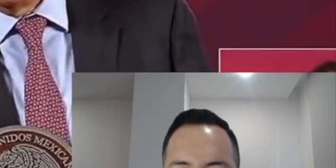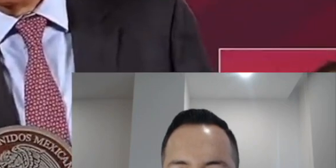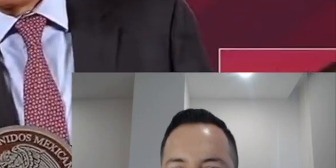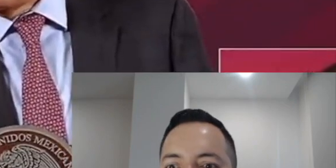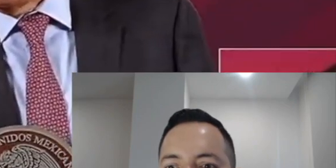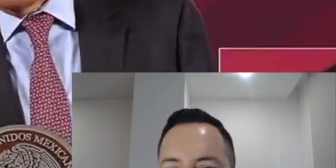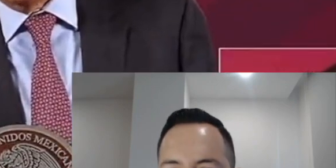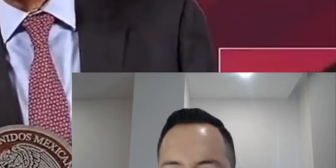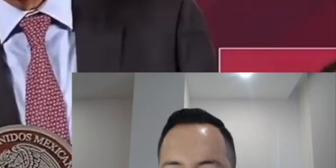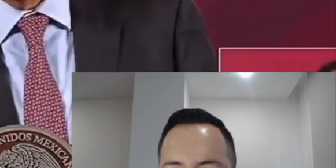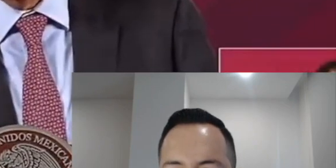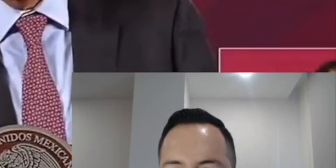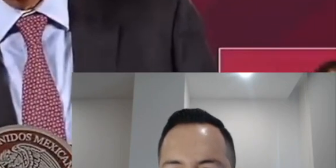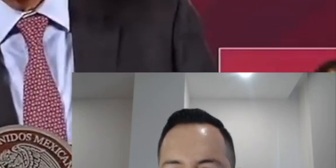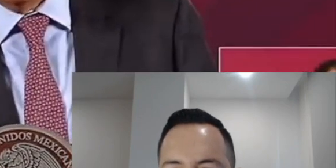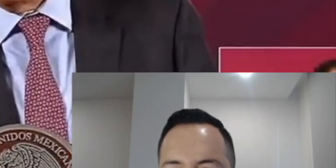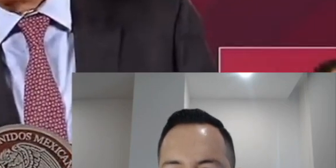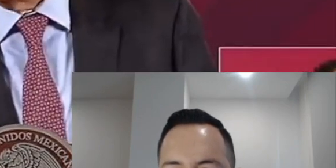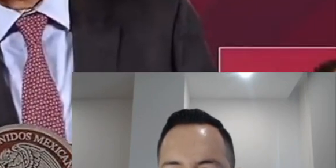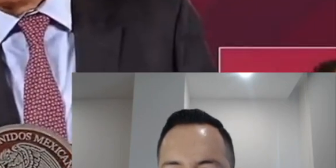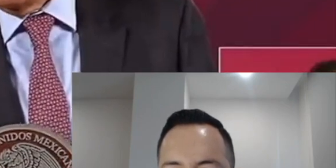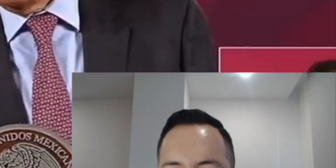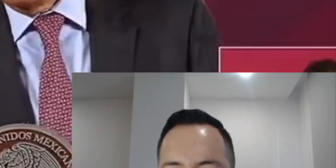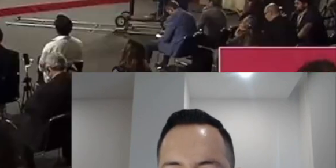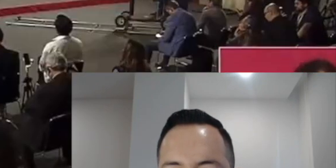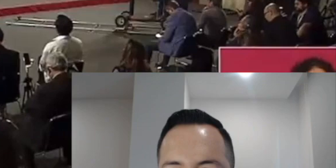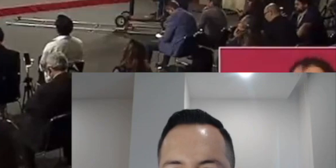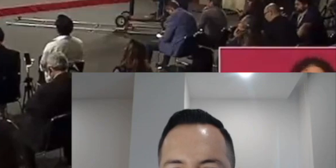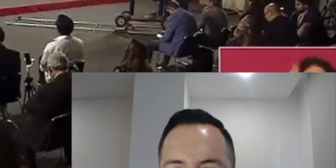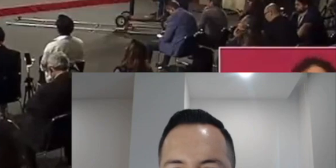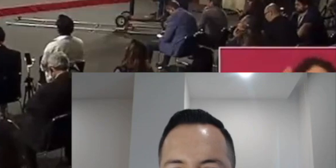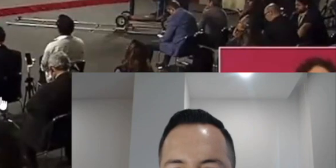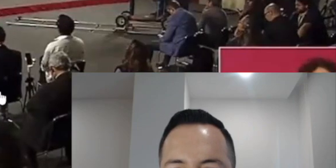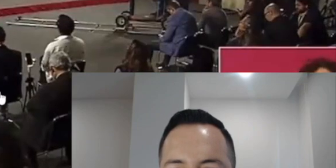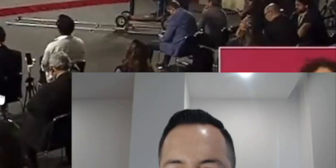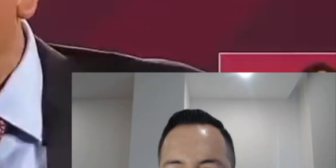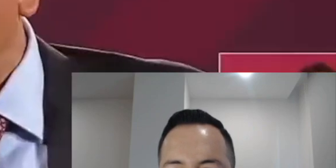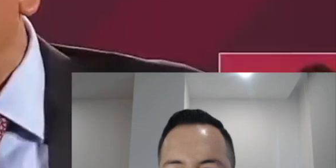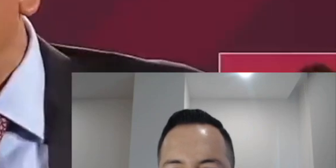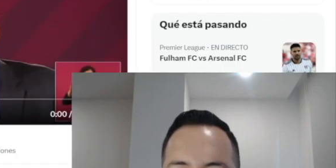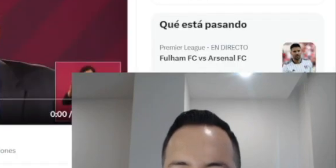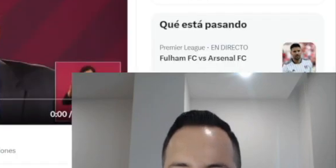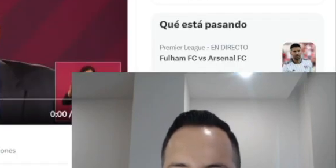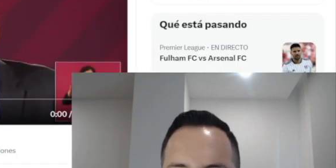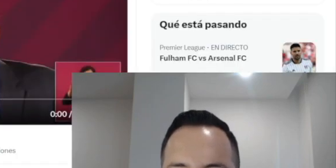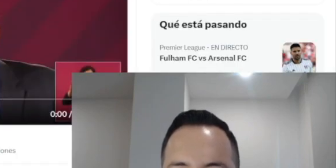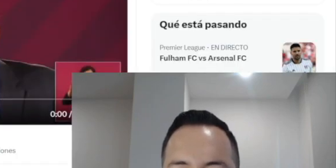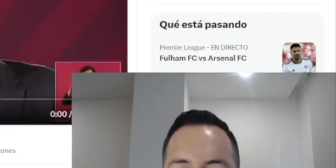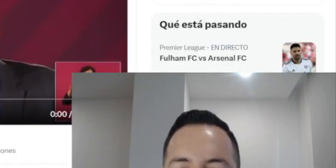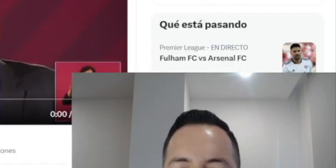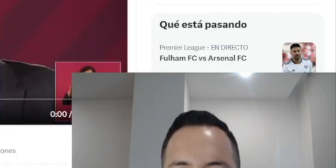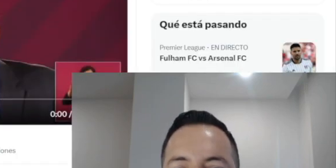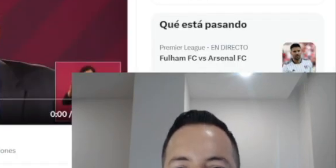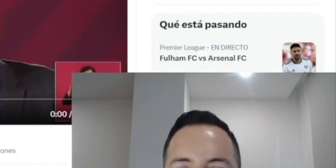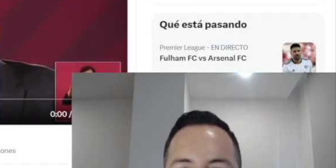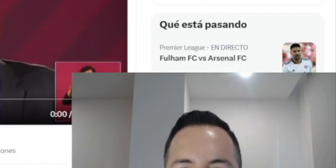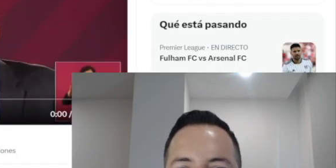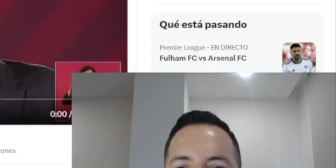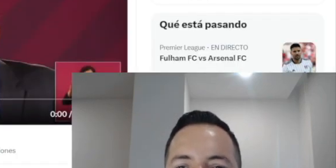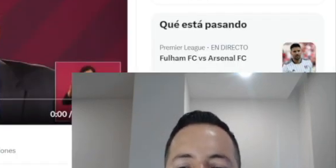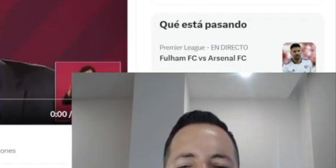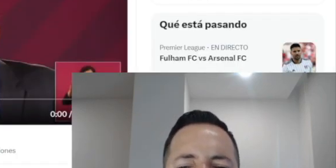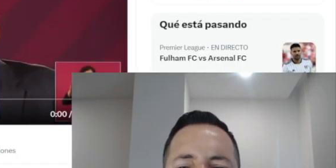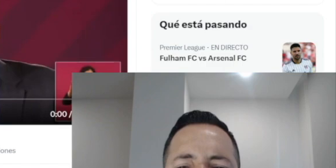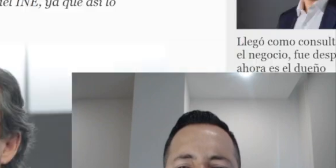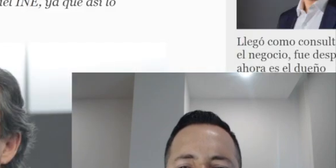señor Jacobo, que eran los que manejaban los recursos del Instituto Electoral. Así lo decía, así lo